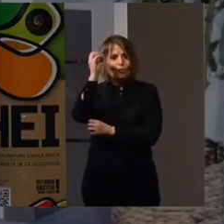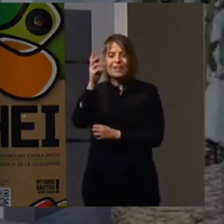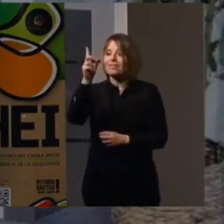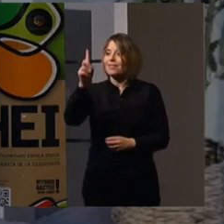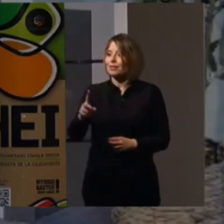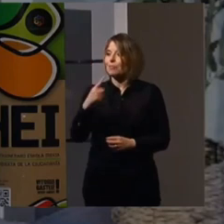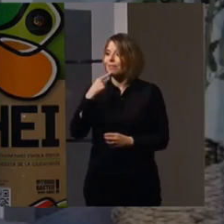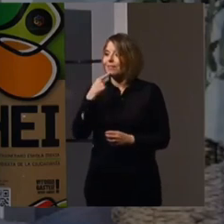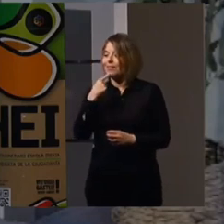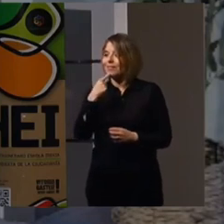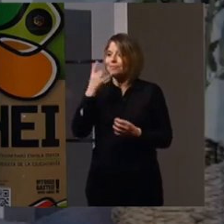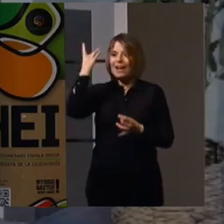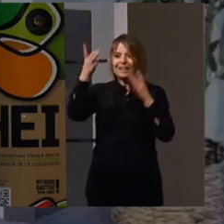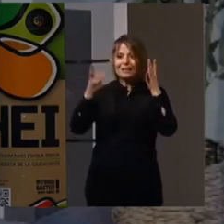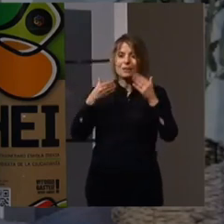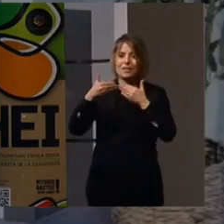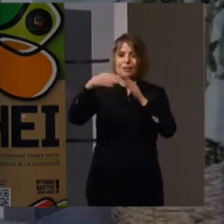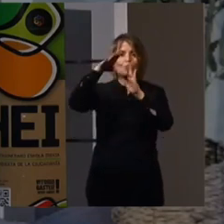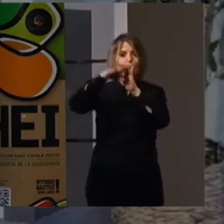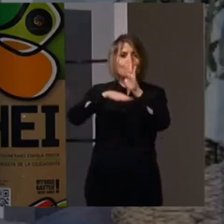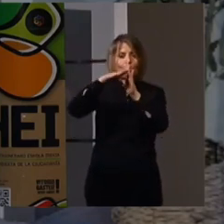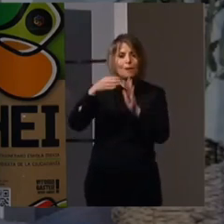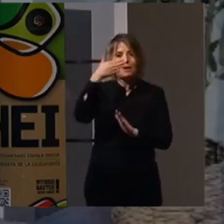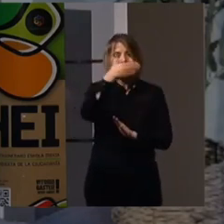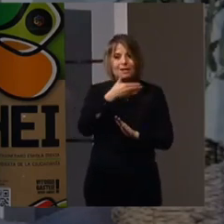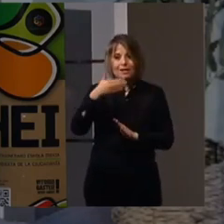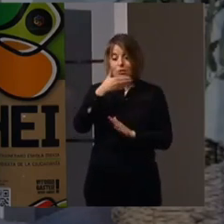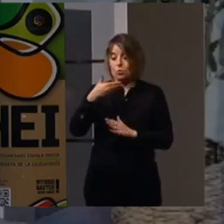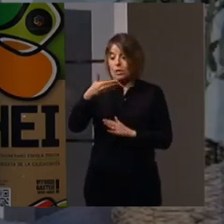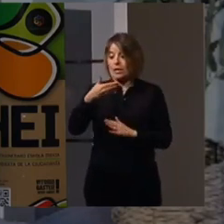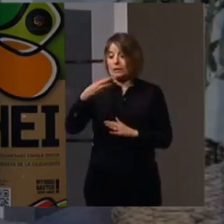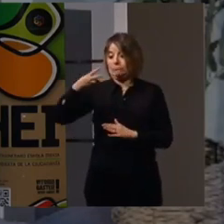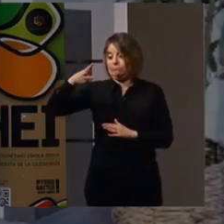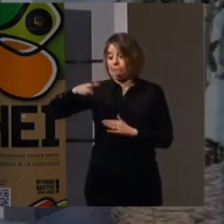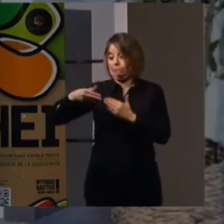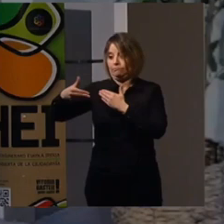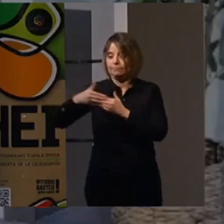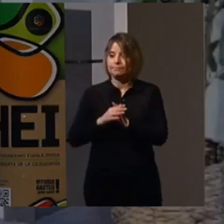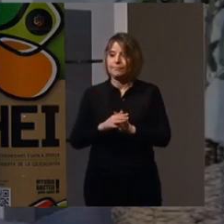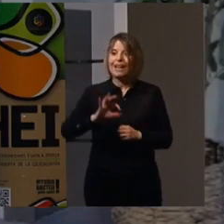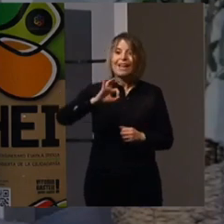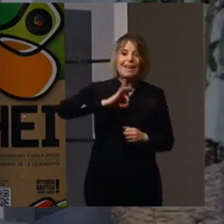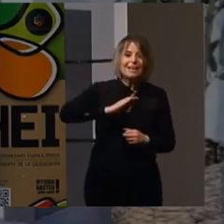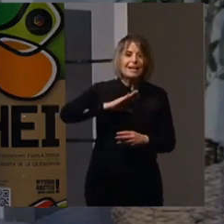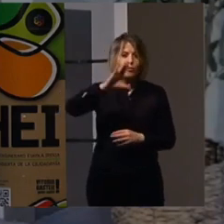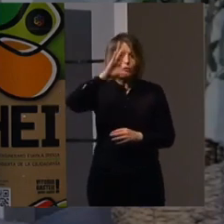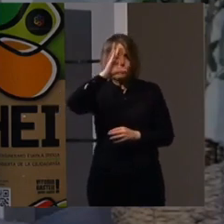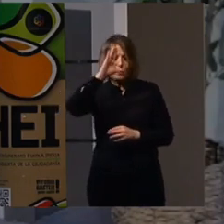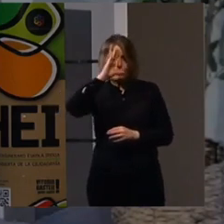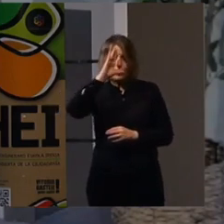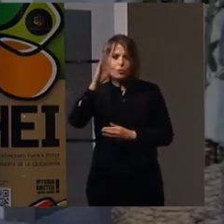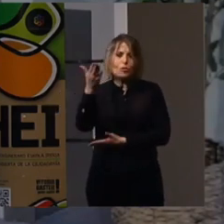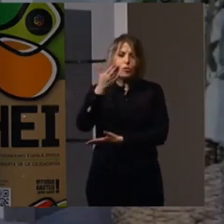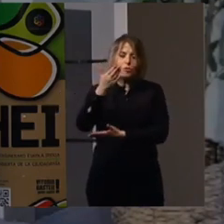bueno, destacar algunas de las actividades programadas en la escuela para este segundo trimestre. En enero y febrero se van a realizar,